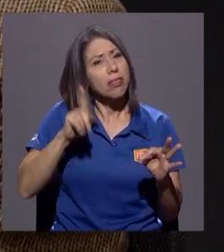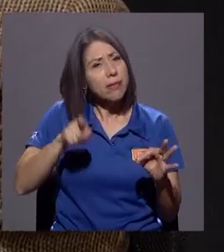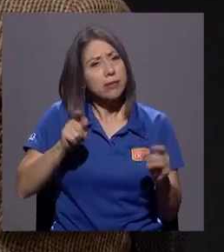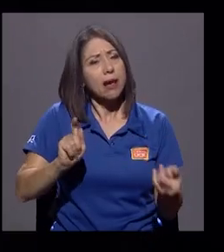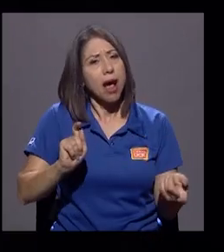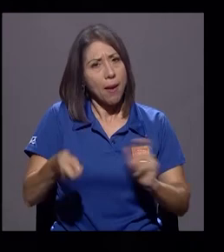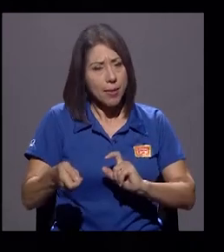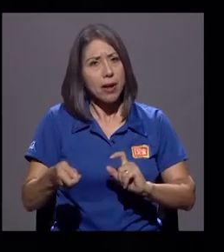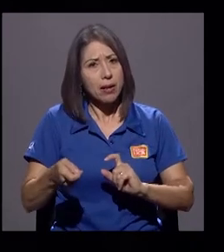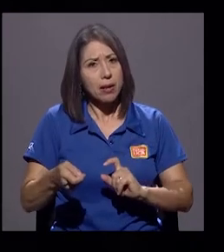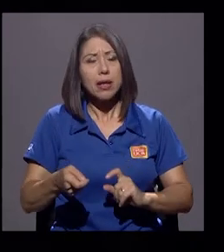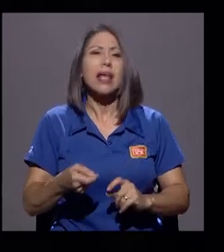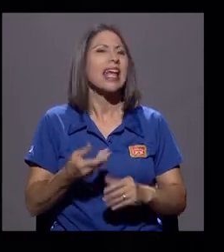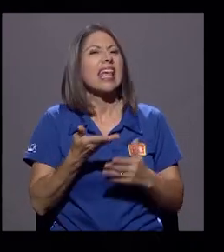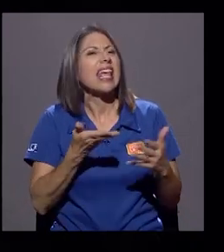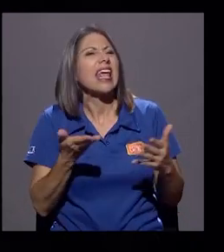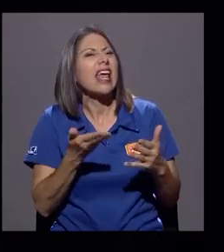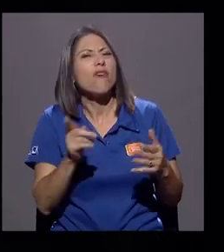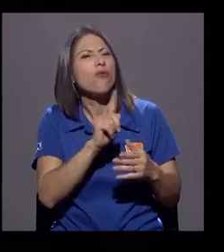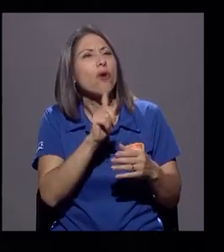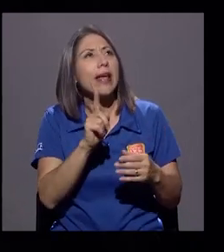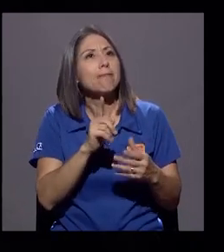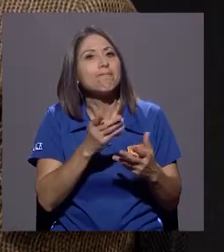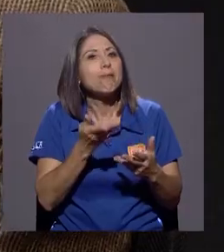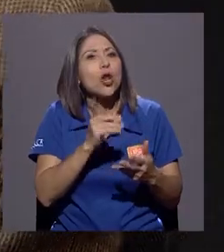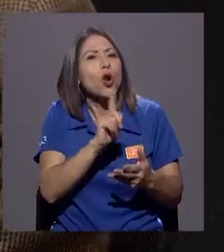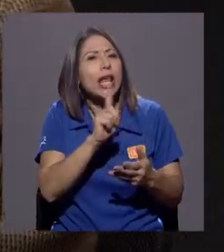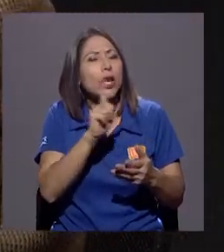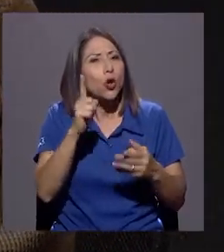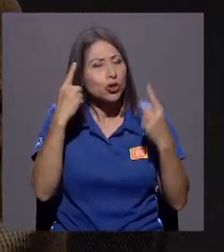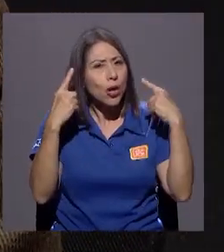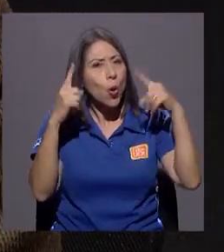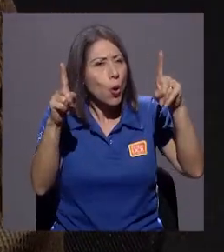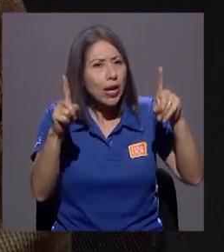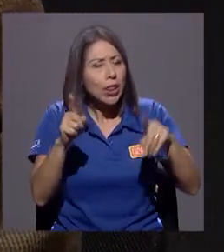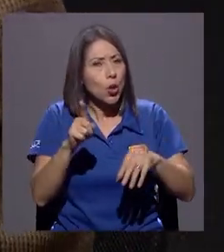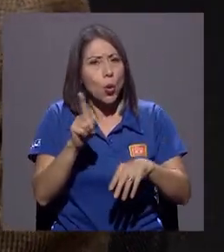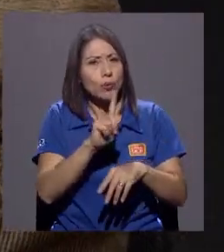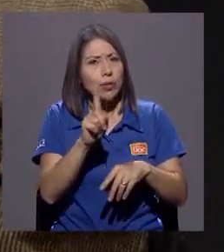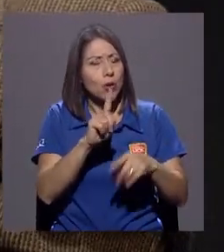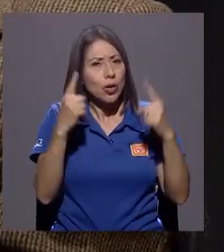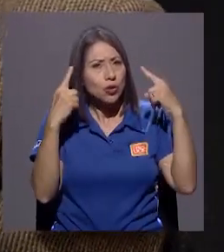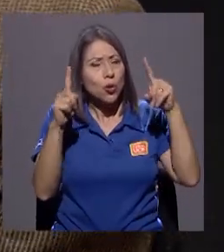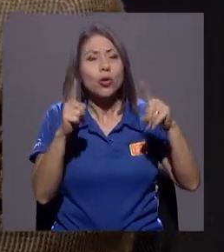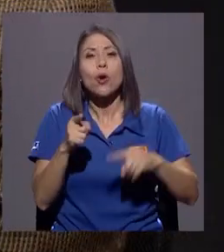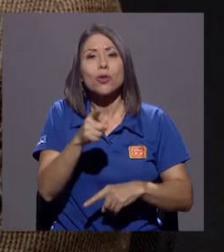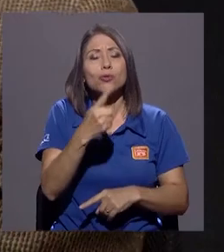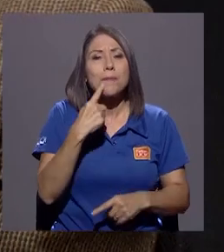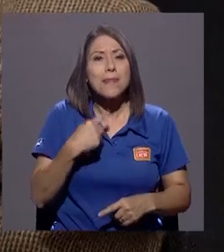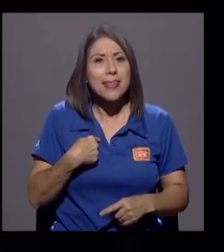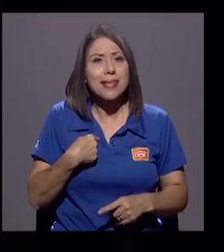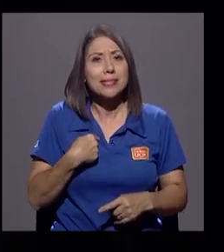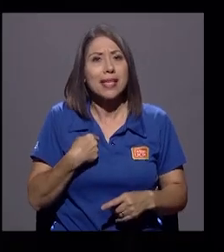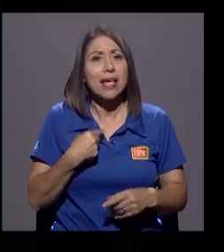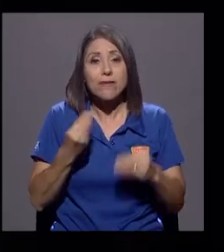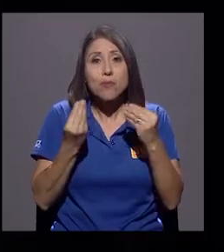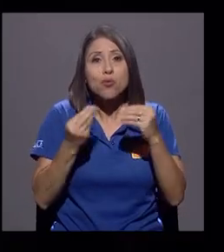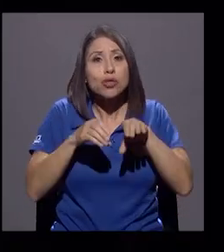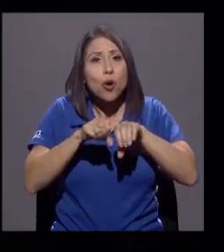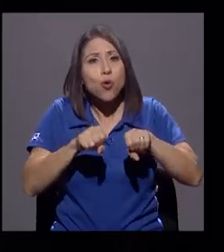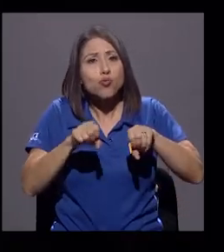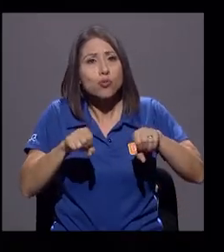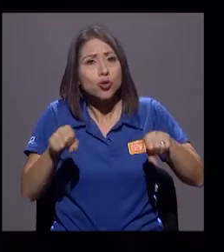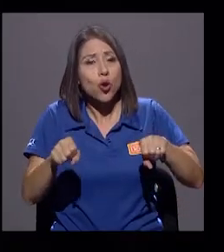que no se concretó en serio no se concretó qué fue lo que no se concretó cuando usted me pone un escenario en el que había mucha corrupción